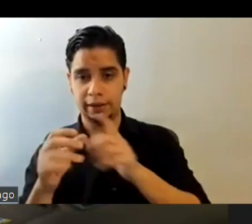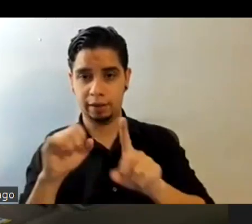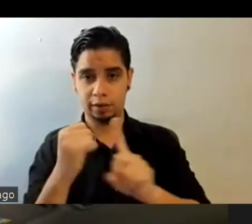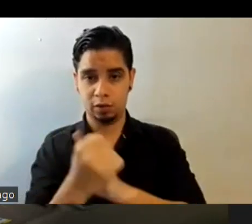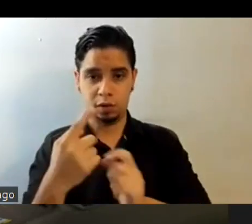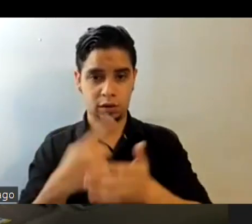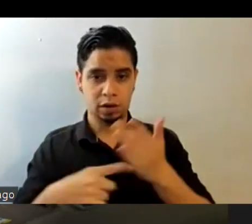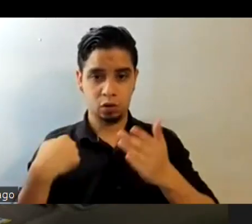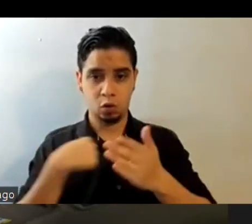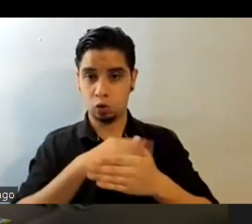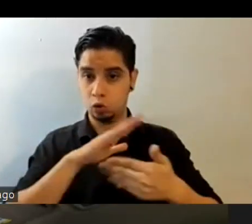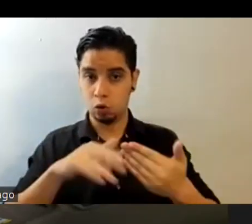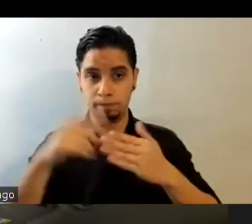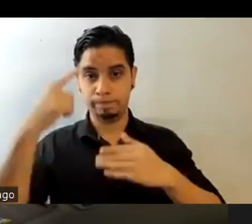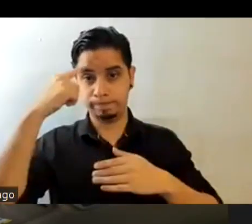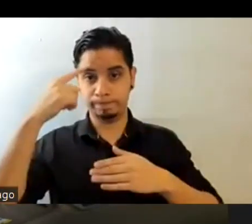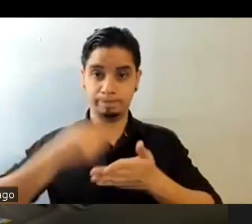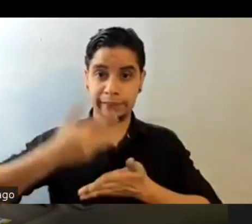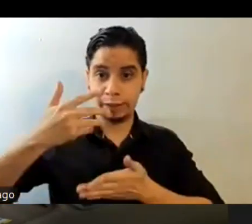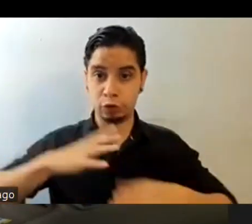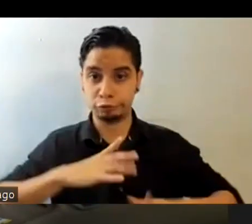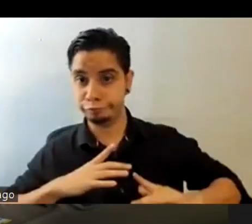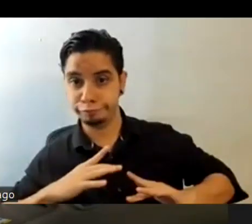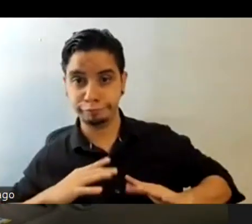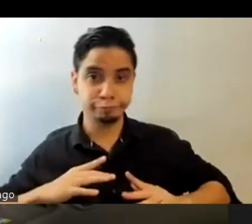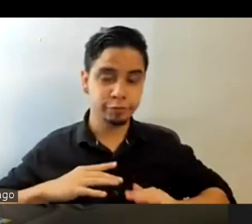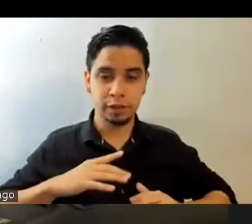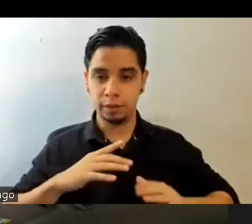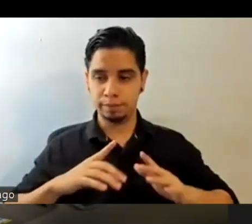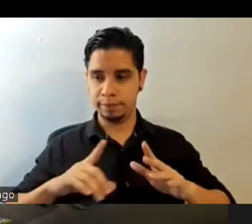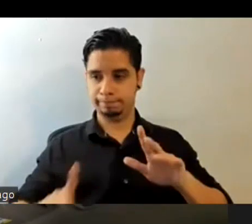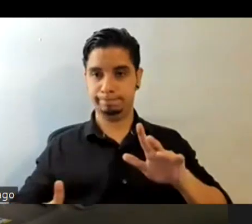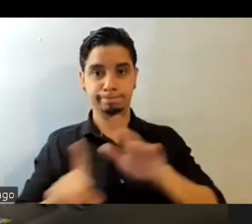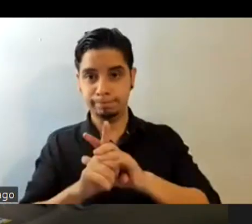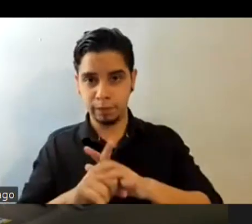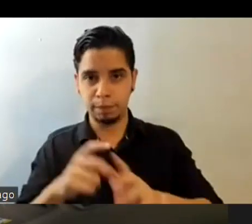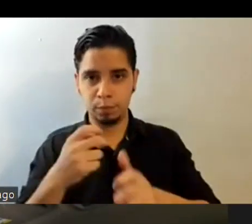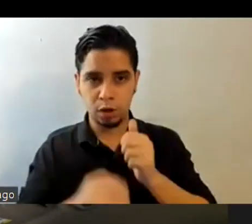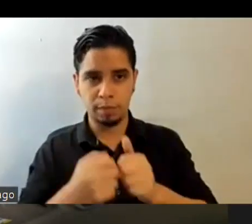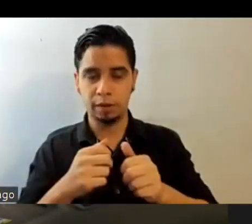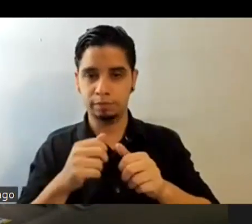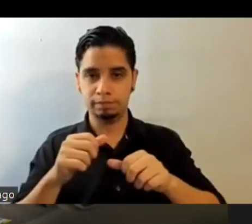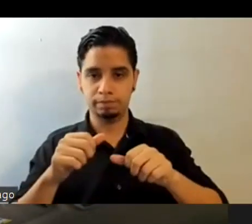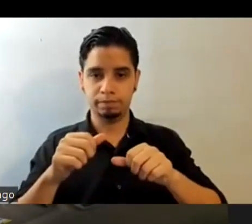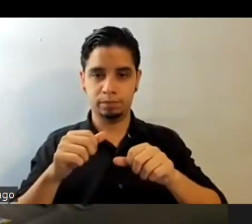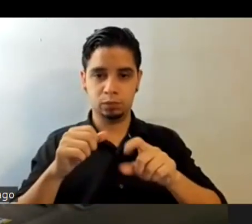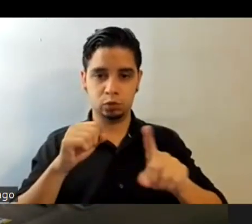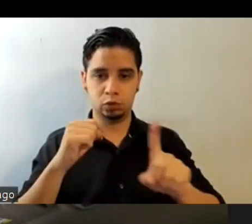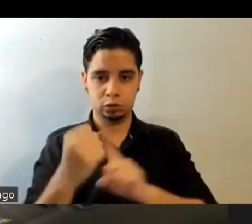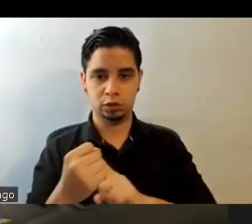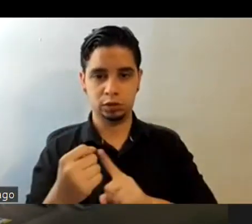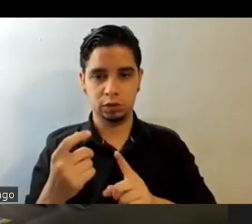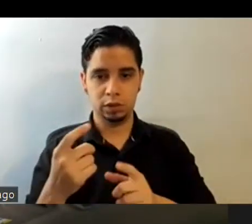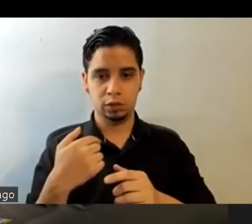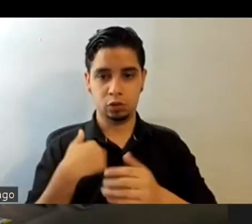nosotros creíamos que éramos ricos. Pues entonces hay de todo este problema social que se destapó con el huracán. Ese fue el cuento que yo le entregué para la antología